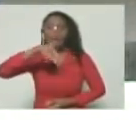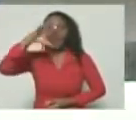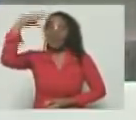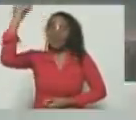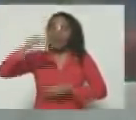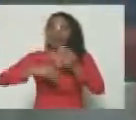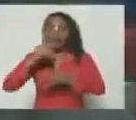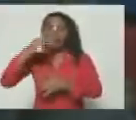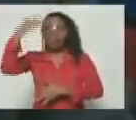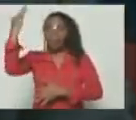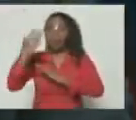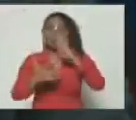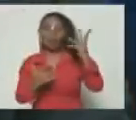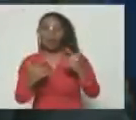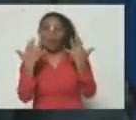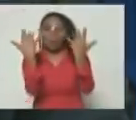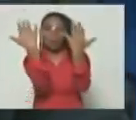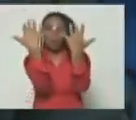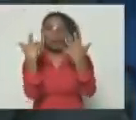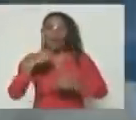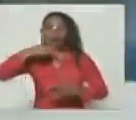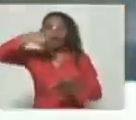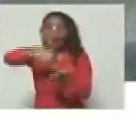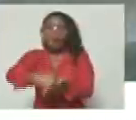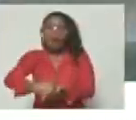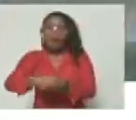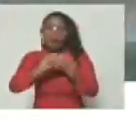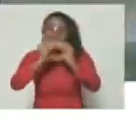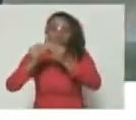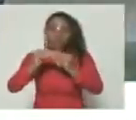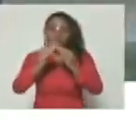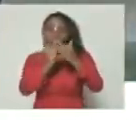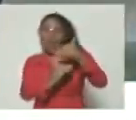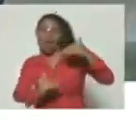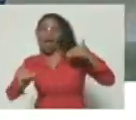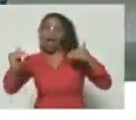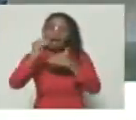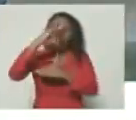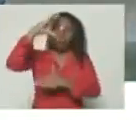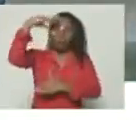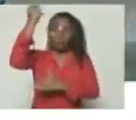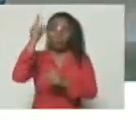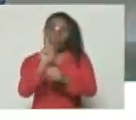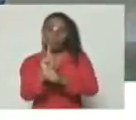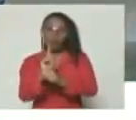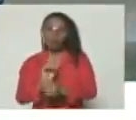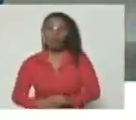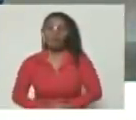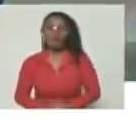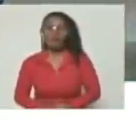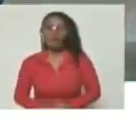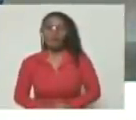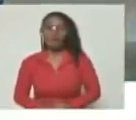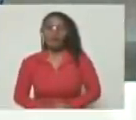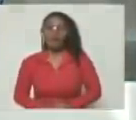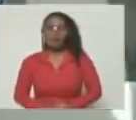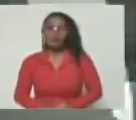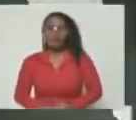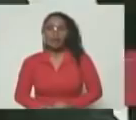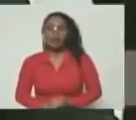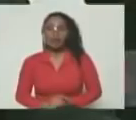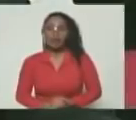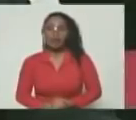manos. En nombre del Creador, del Altísimo, del Único, del